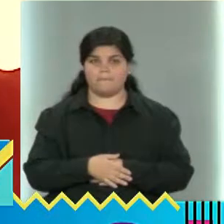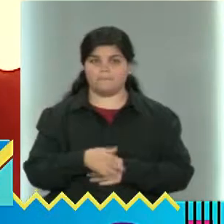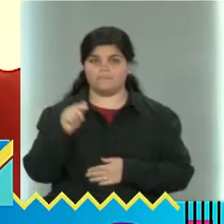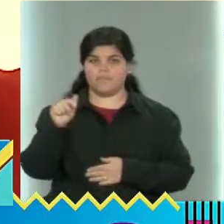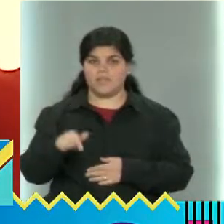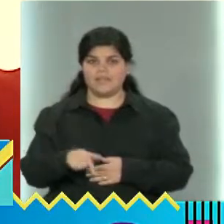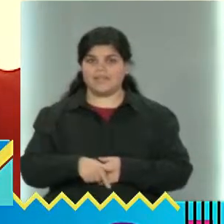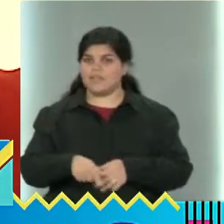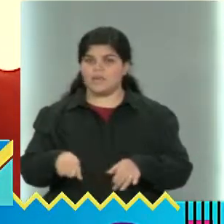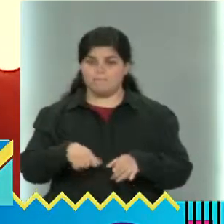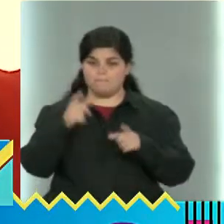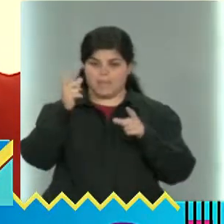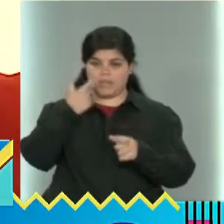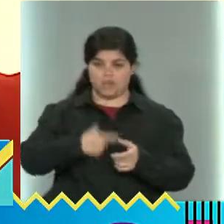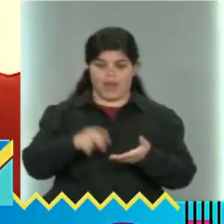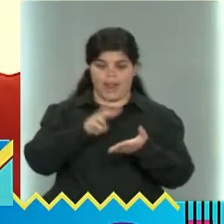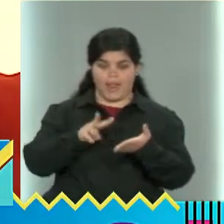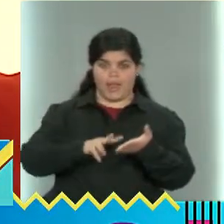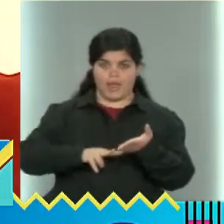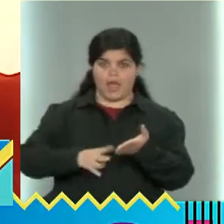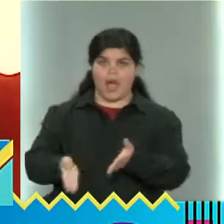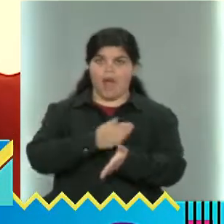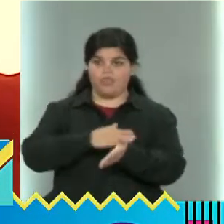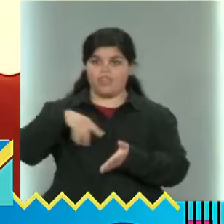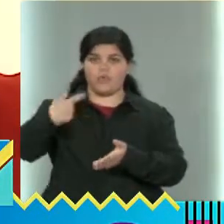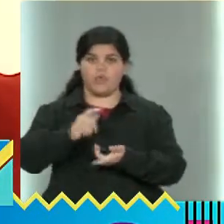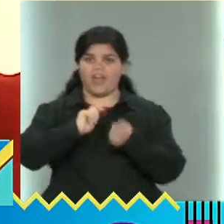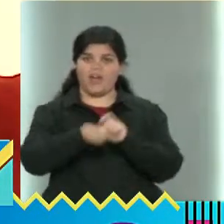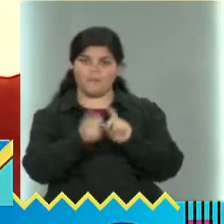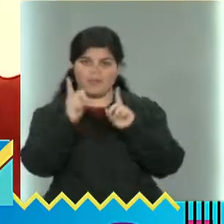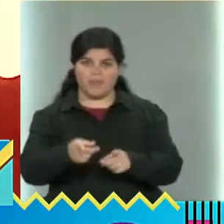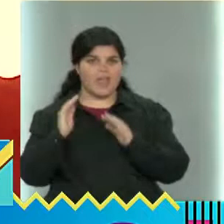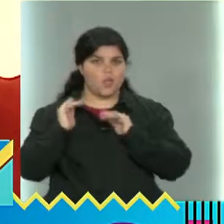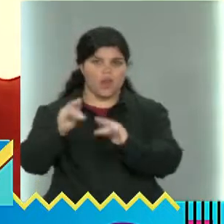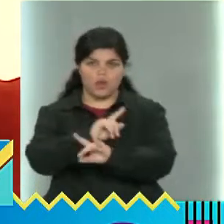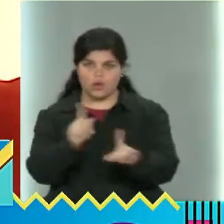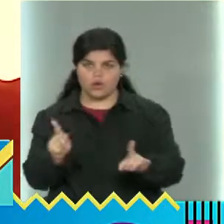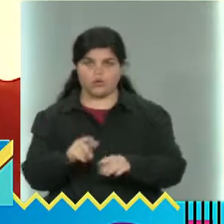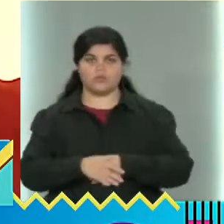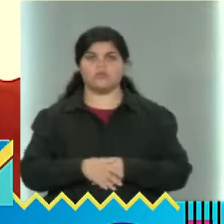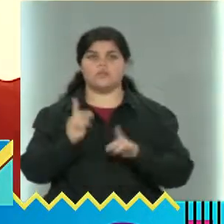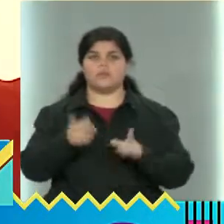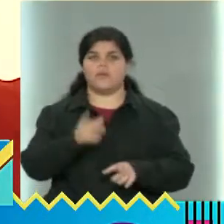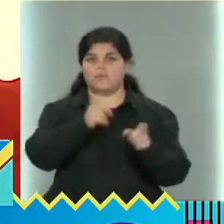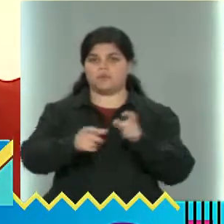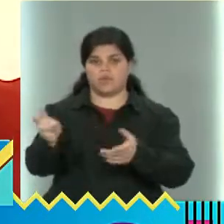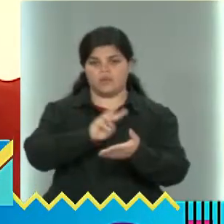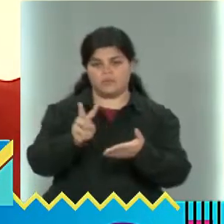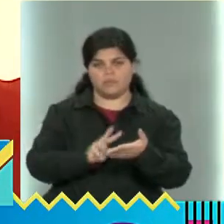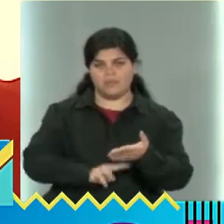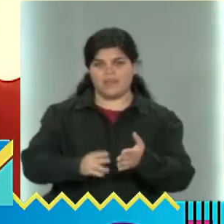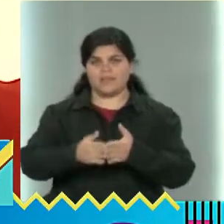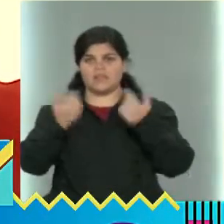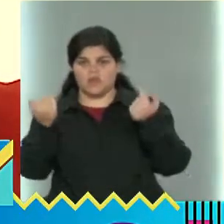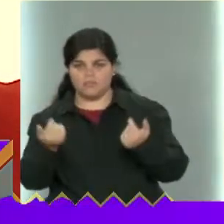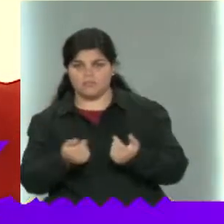leer. Ese es el problema, como vamos a decir ahora que viene lo digital, que leen salteado, leen rápido. A mí me